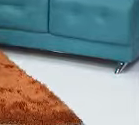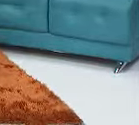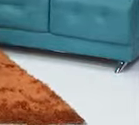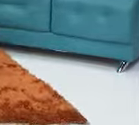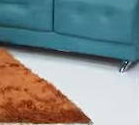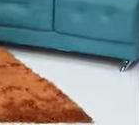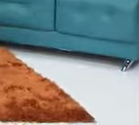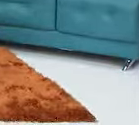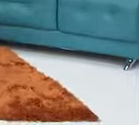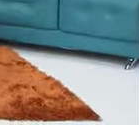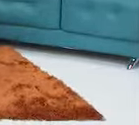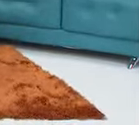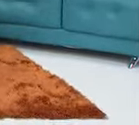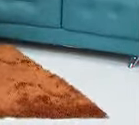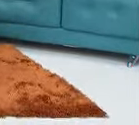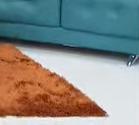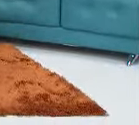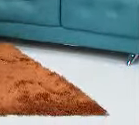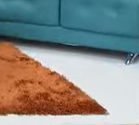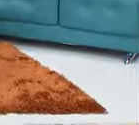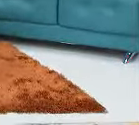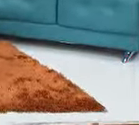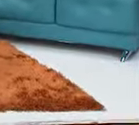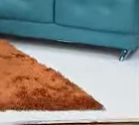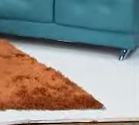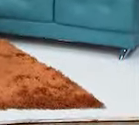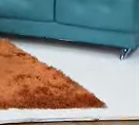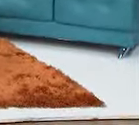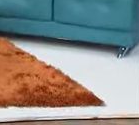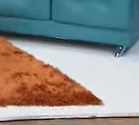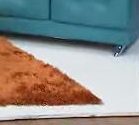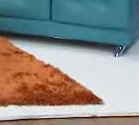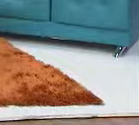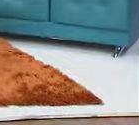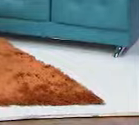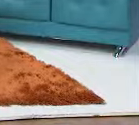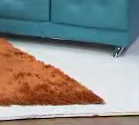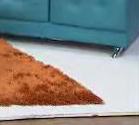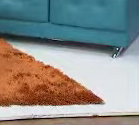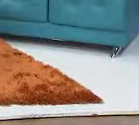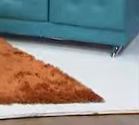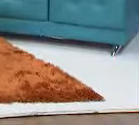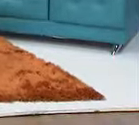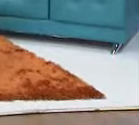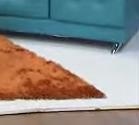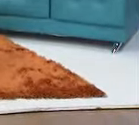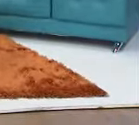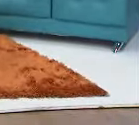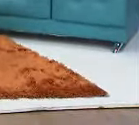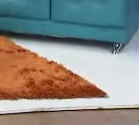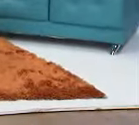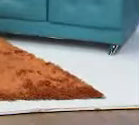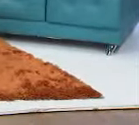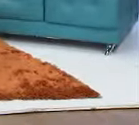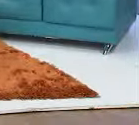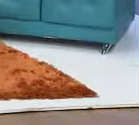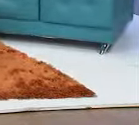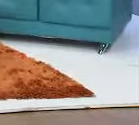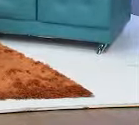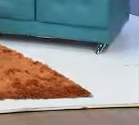si en la alimentación los carbohidratos, pues, o sea, harinas y todo eso, se